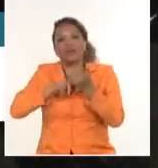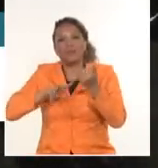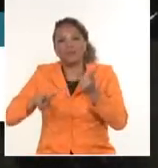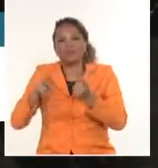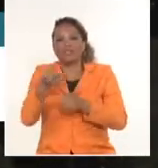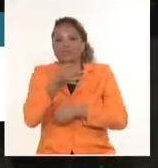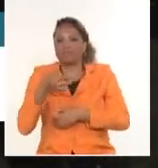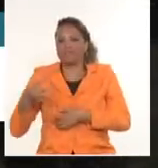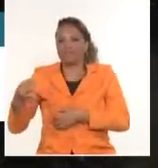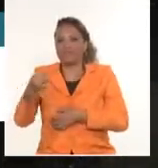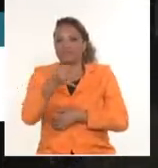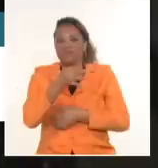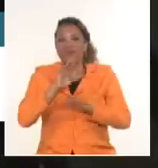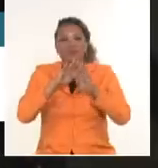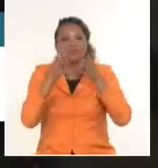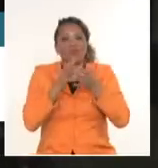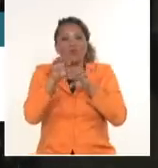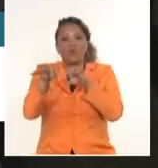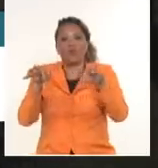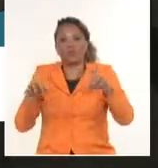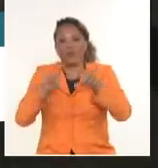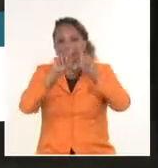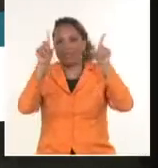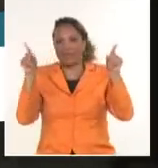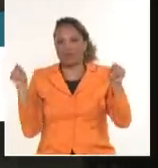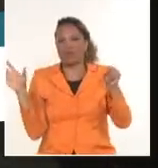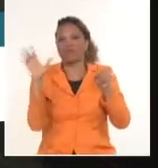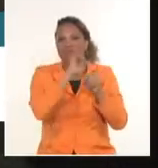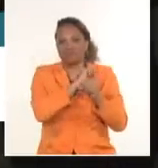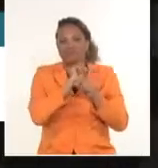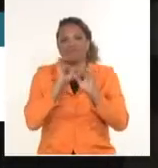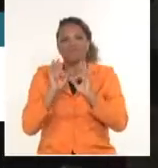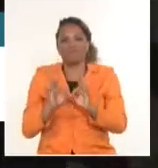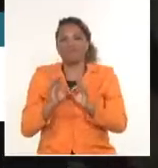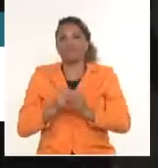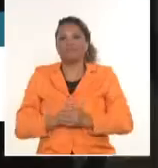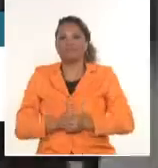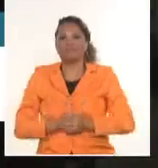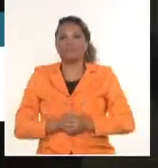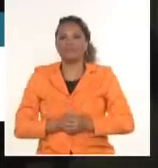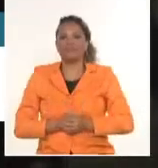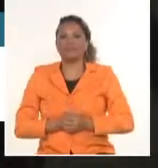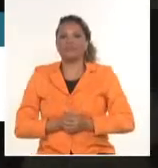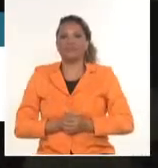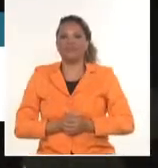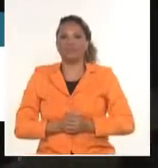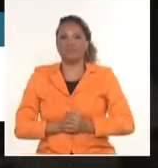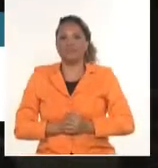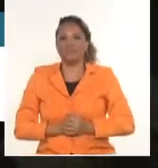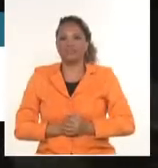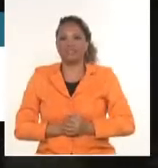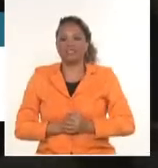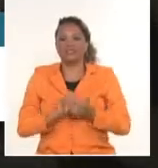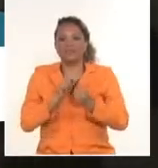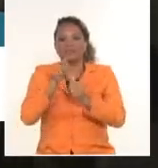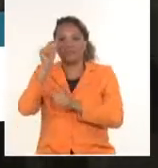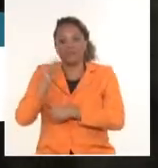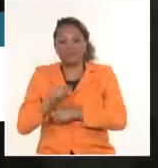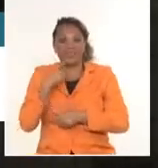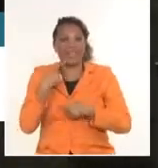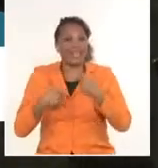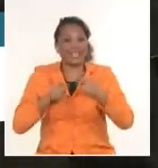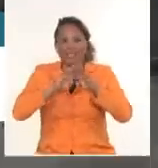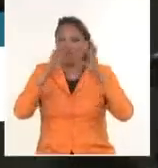sitios y rincones de la mayor de las Antillas, porque así lo merecen nuestros deportistas, nuestros atletas, que todos